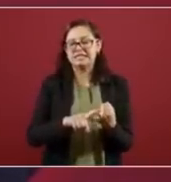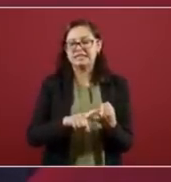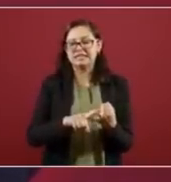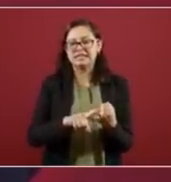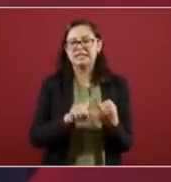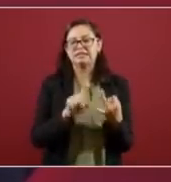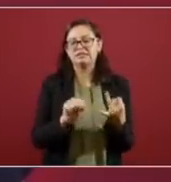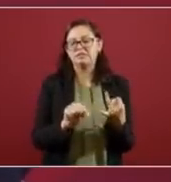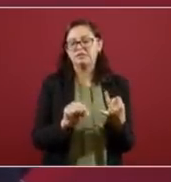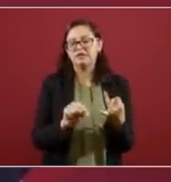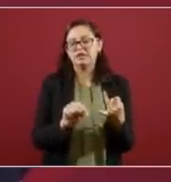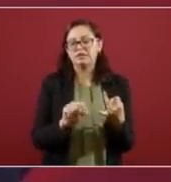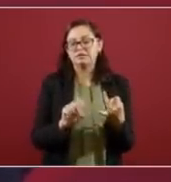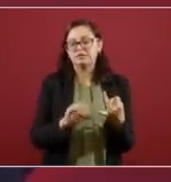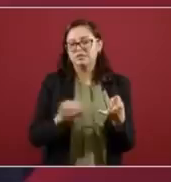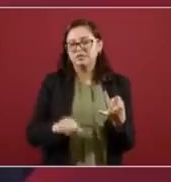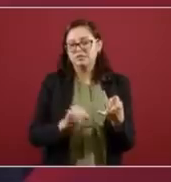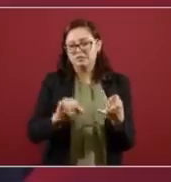el tribunal